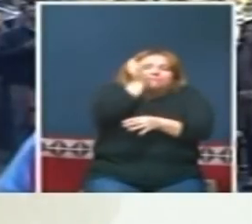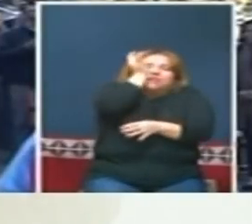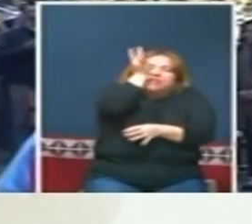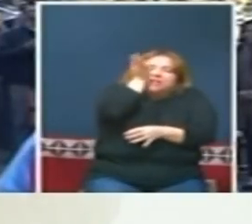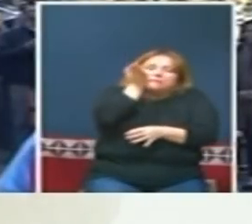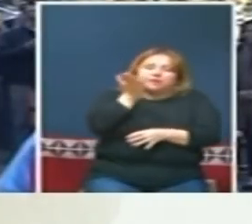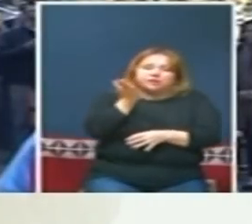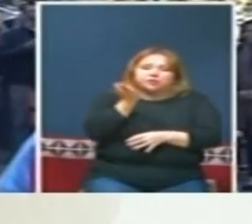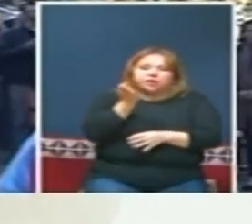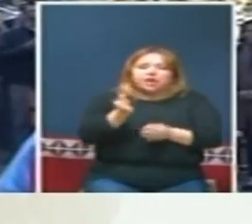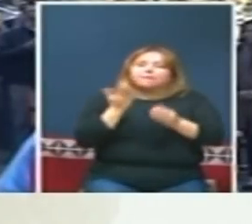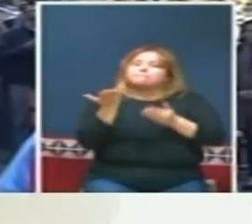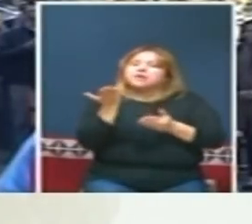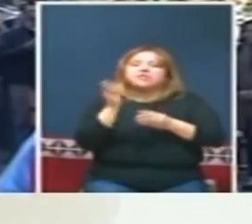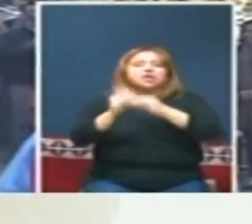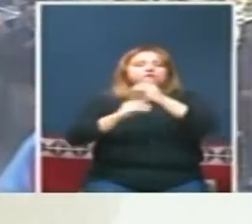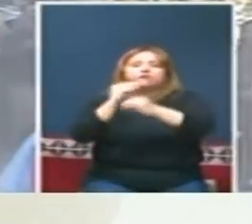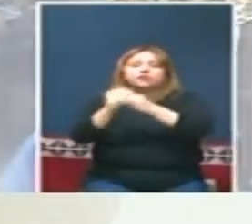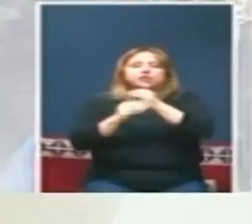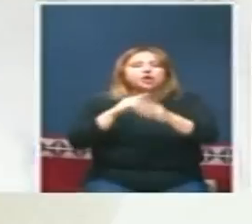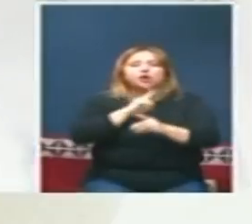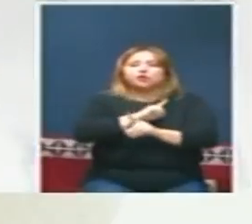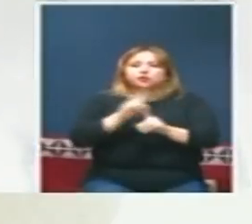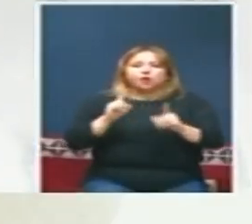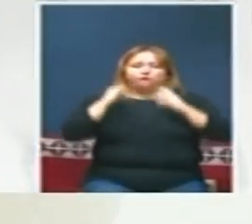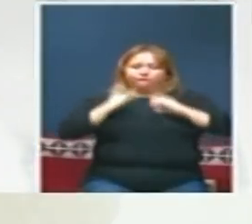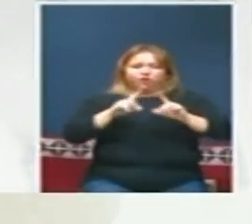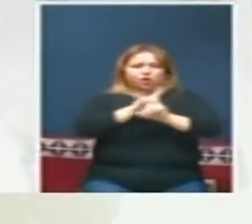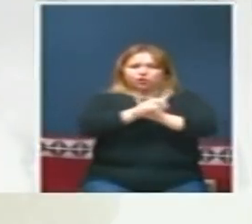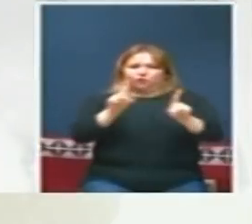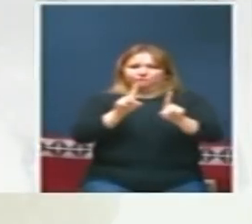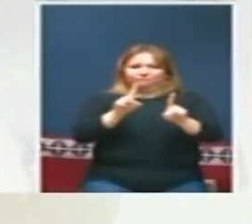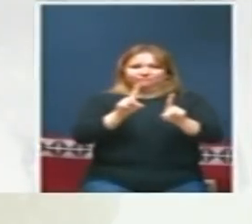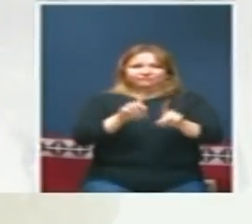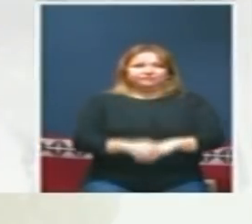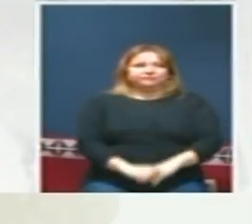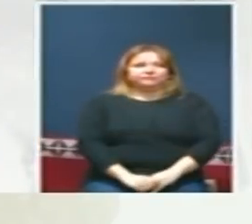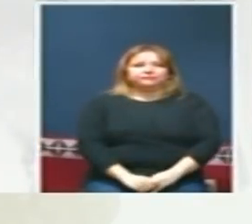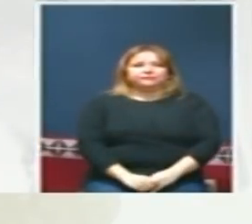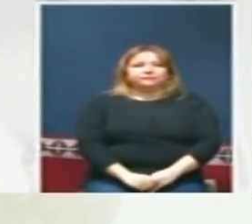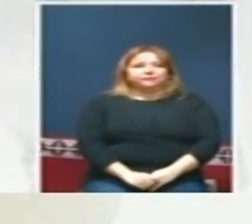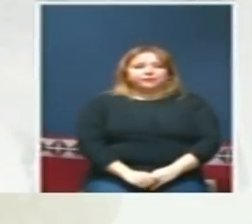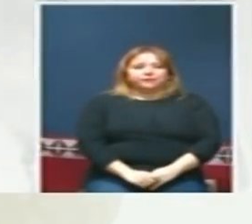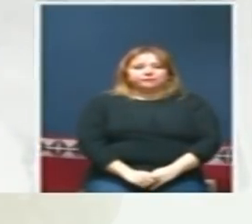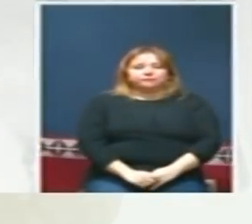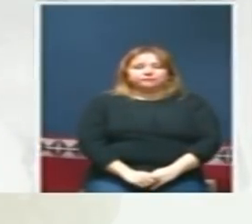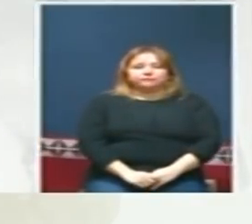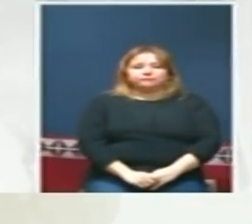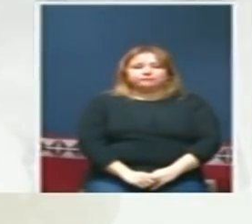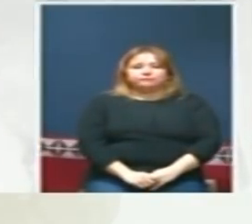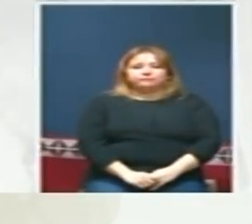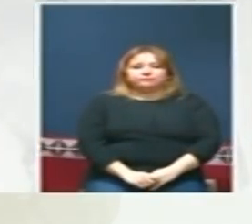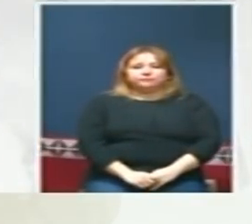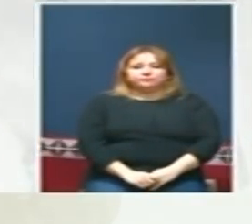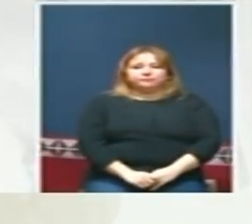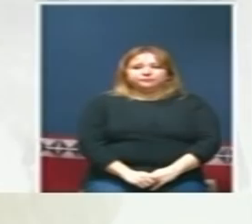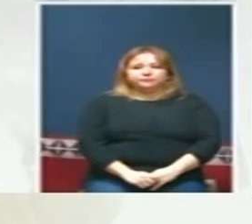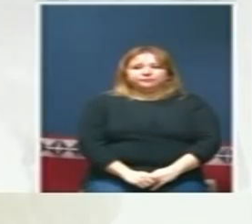pedir a su familia que no odiara. Los cuatro mártires, Enrique y